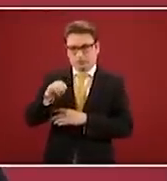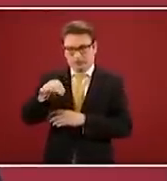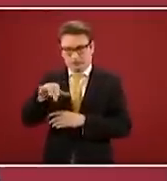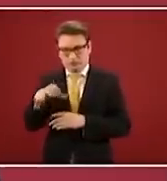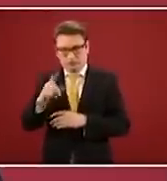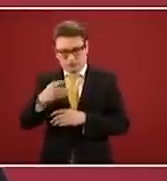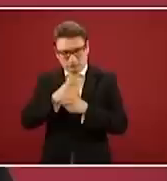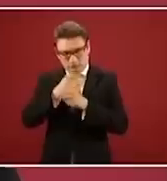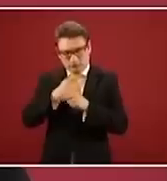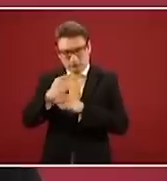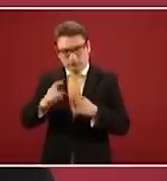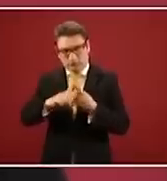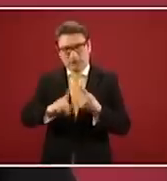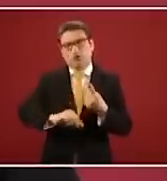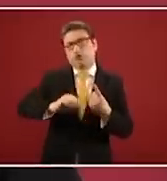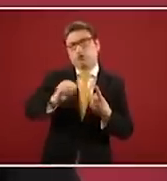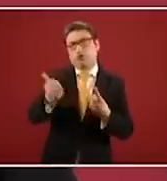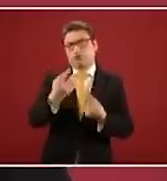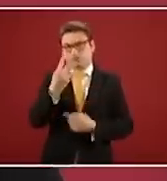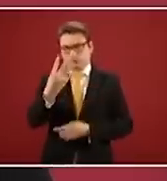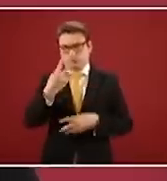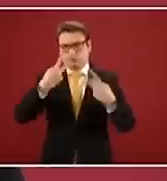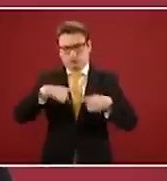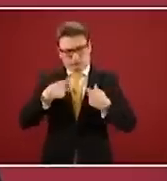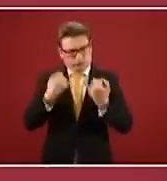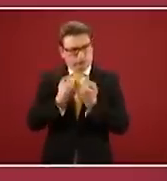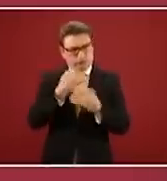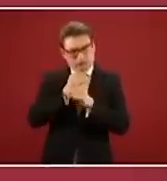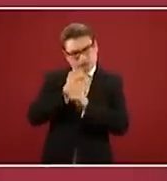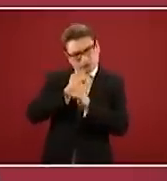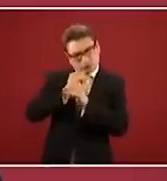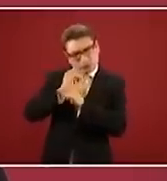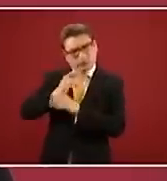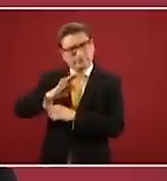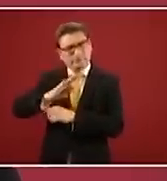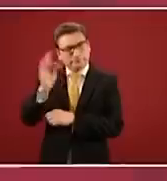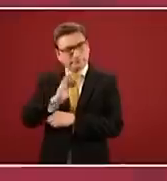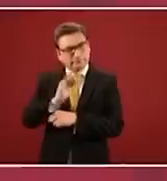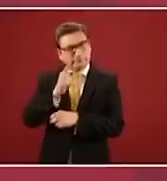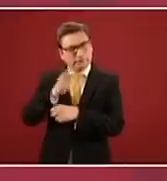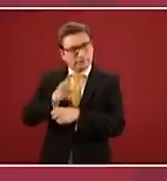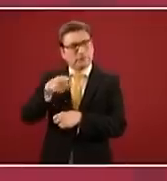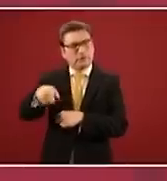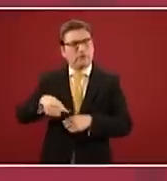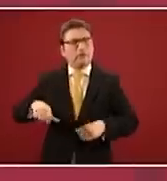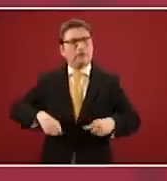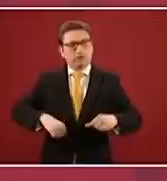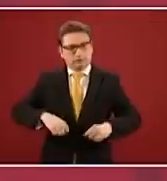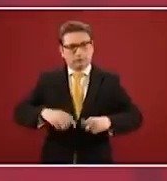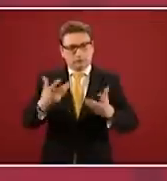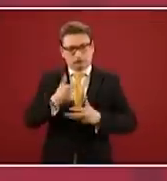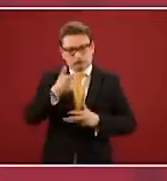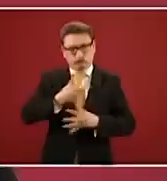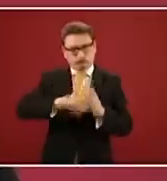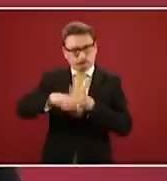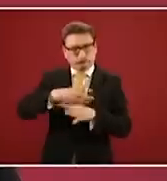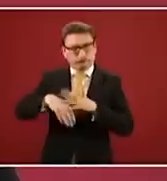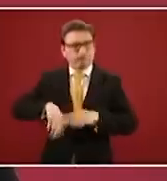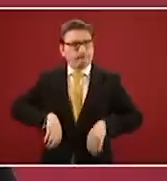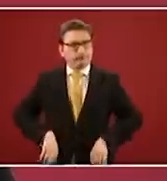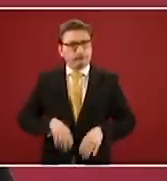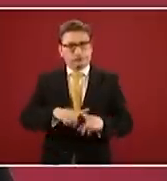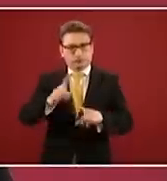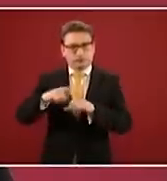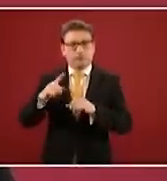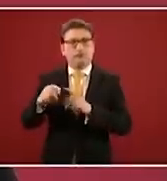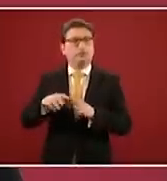investigando otras cuatro personas respecto a posibles actividades de lavado de dinero en